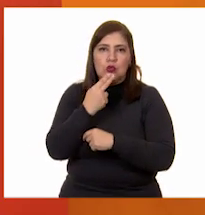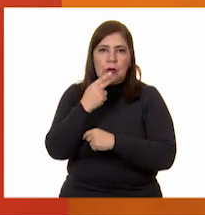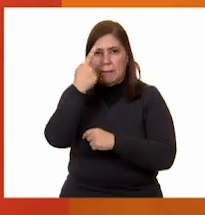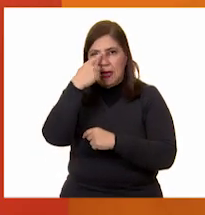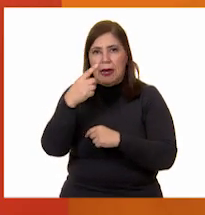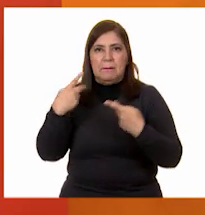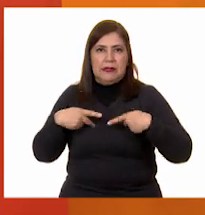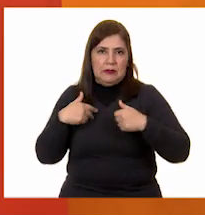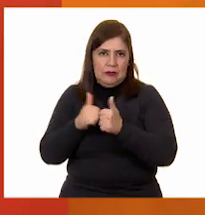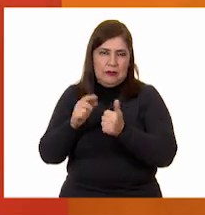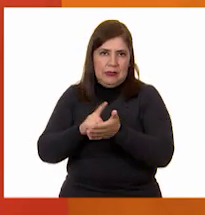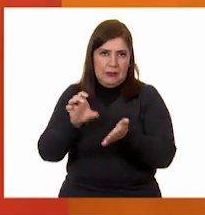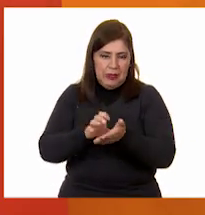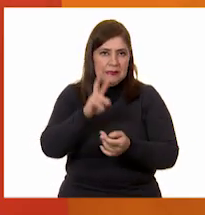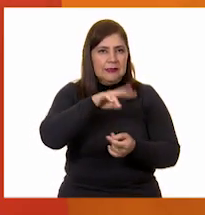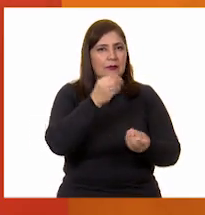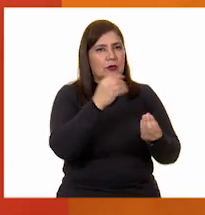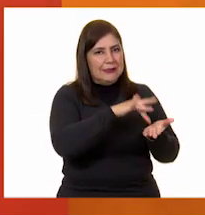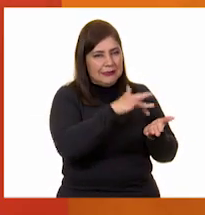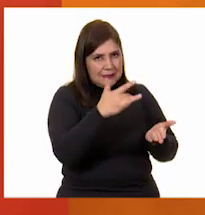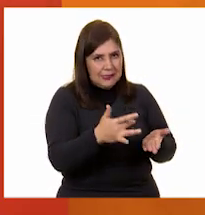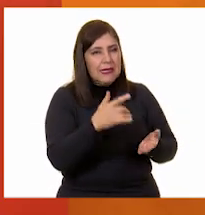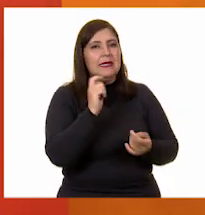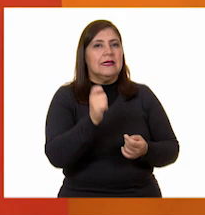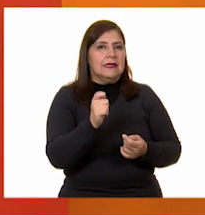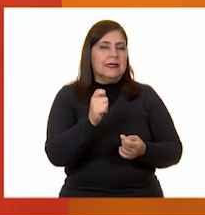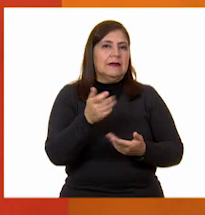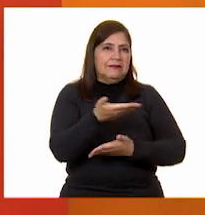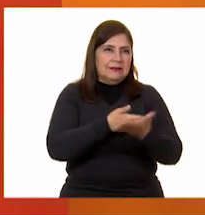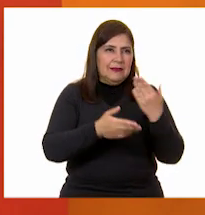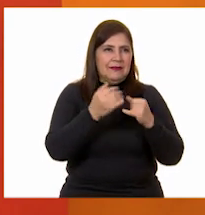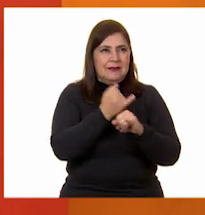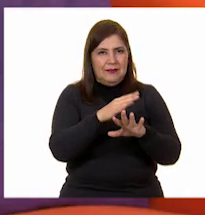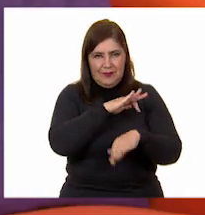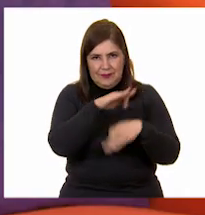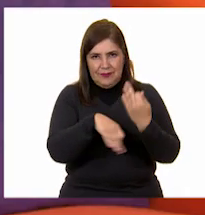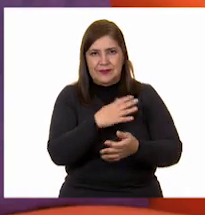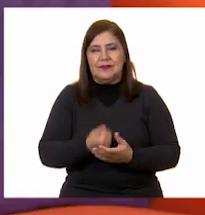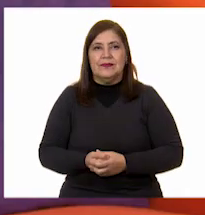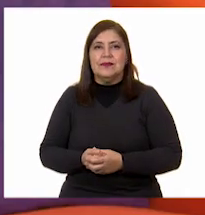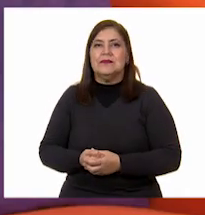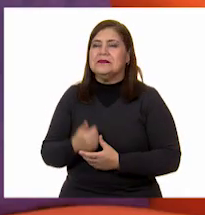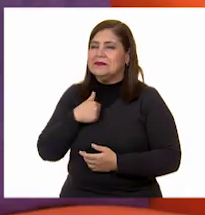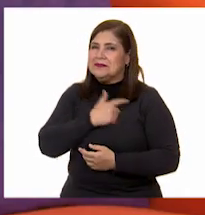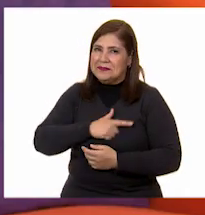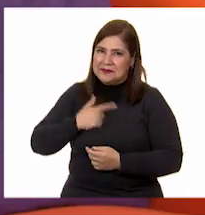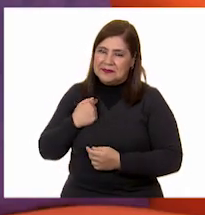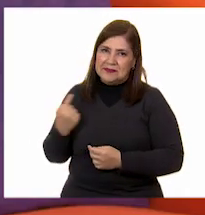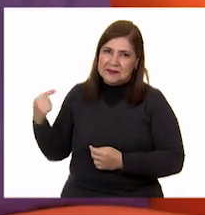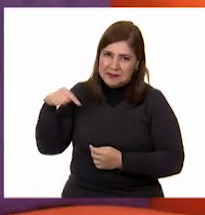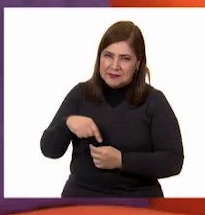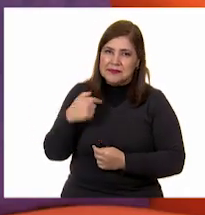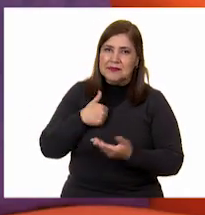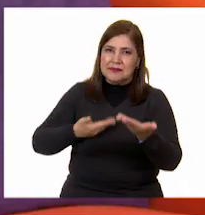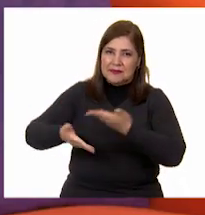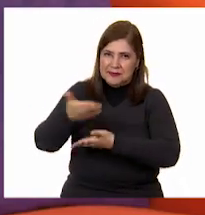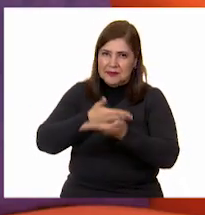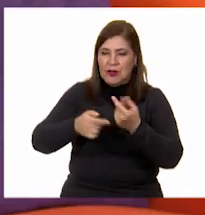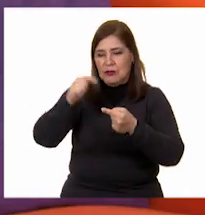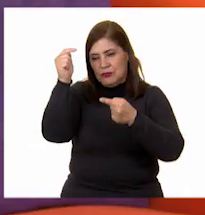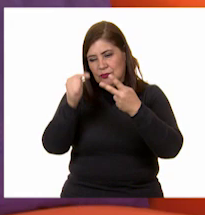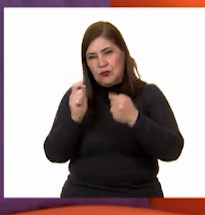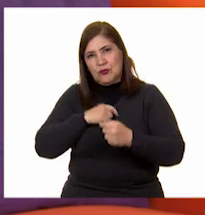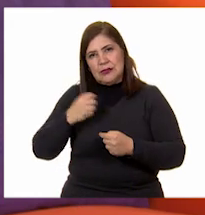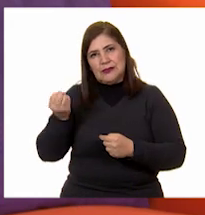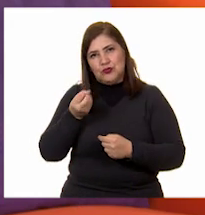muchas gracias por acompañarnos y por compartirnos toda esta información. Fue un gusto estar aquí y poder brindar sugerencias